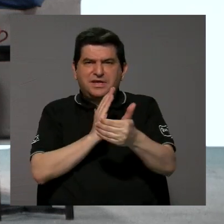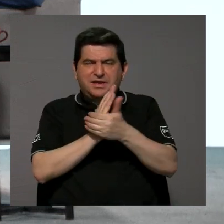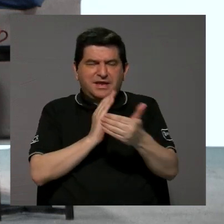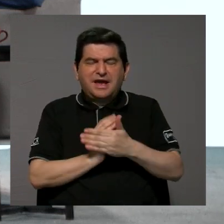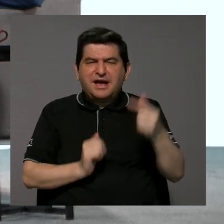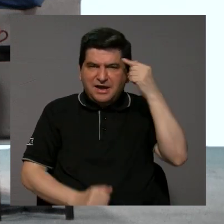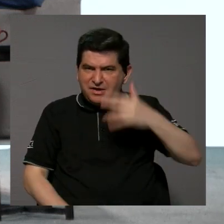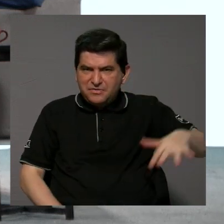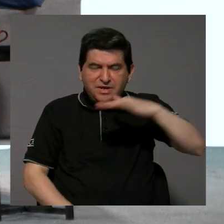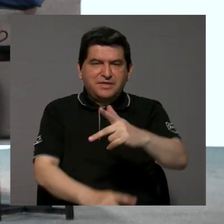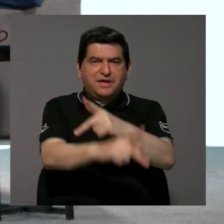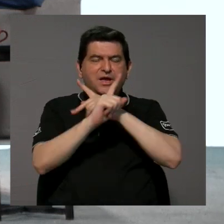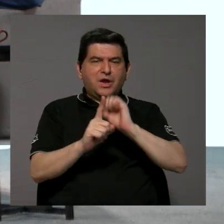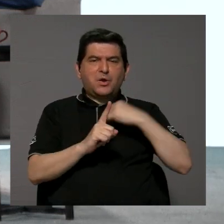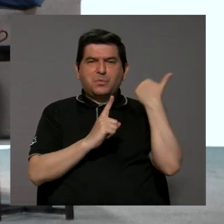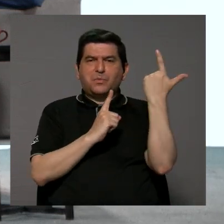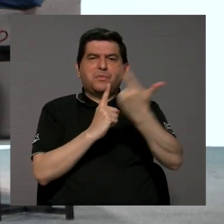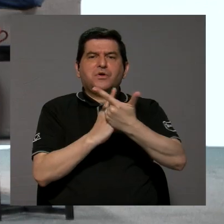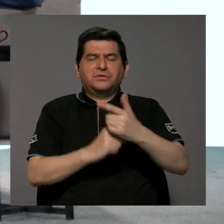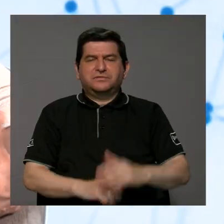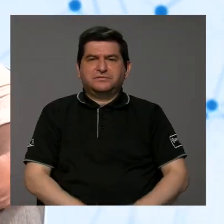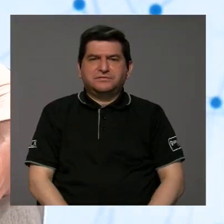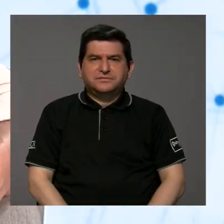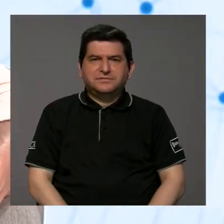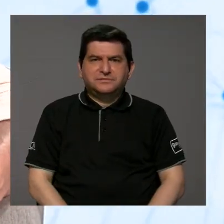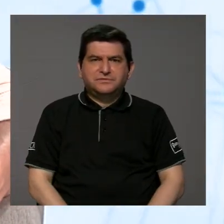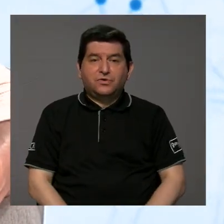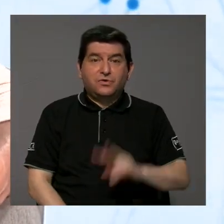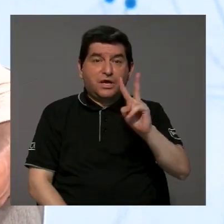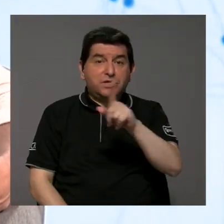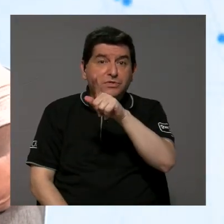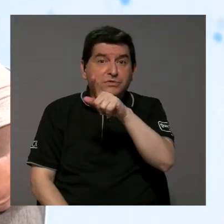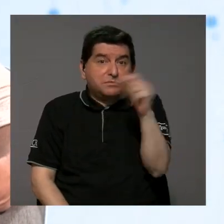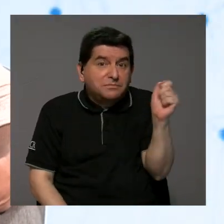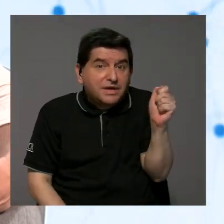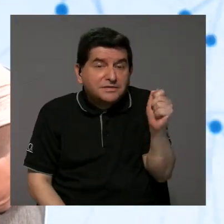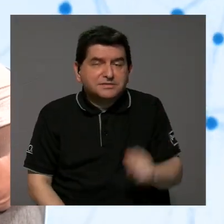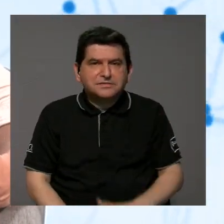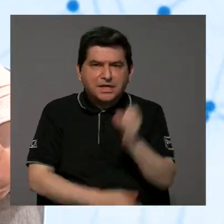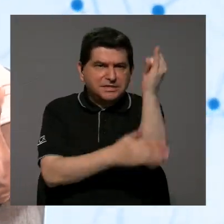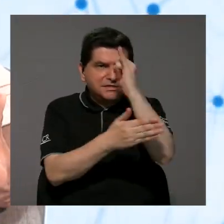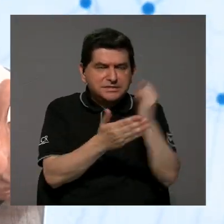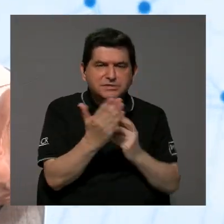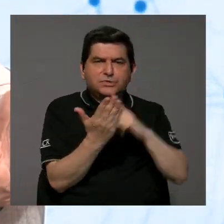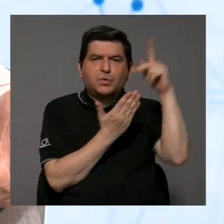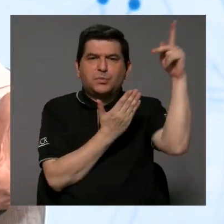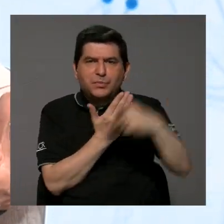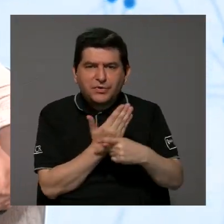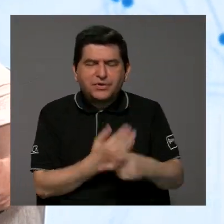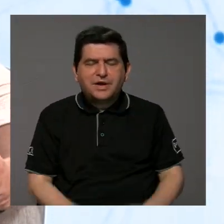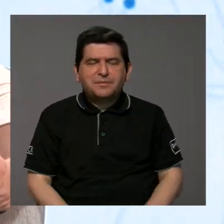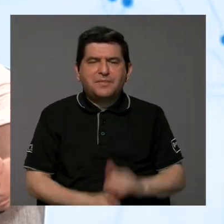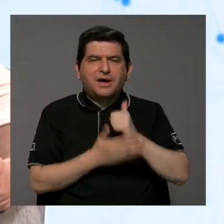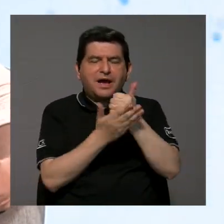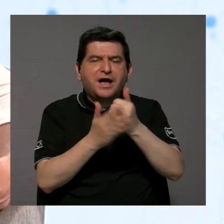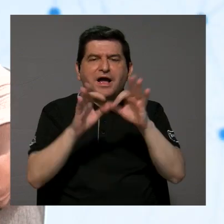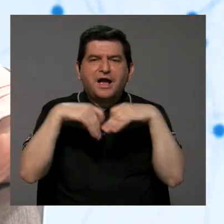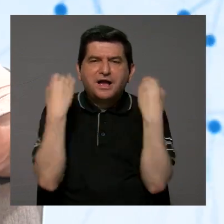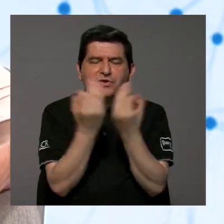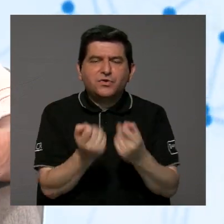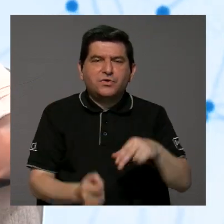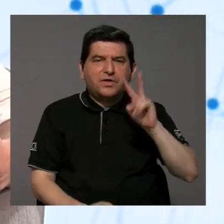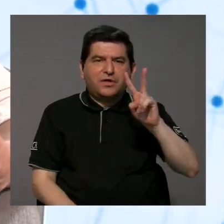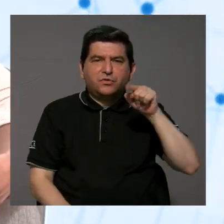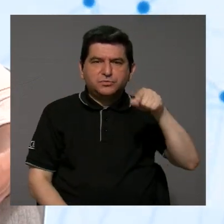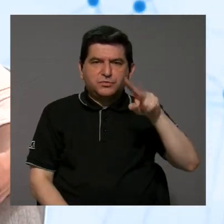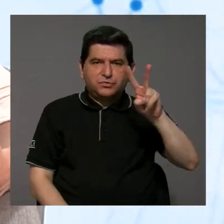tiene capacidades estatales en materia de protección social, a la vuelta de 2 meses diseñó un programa, el Bono Familia, que